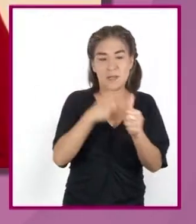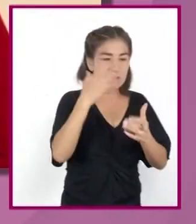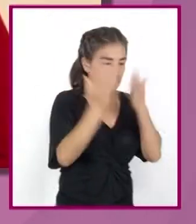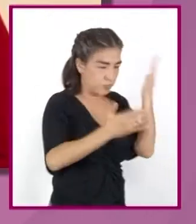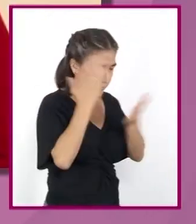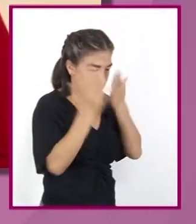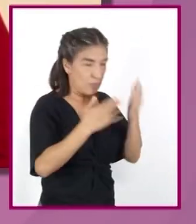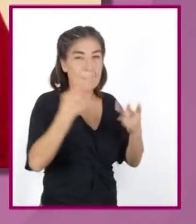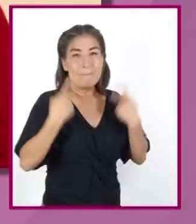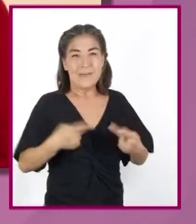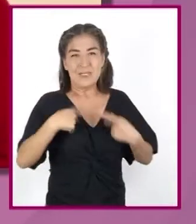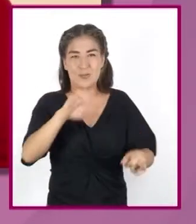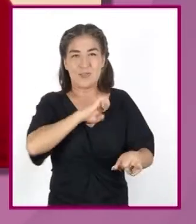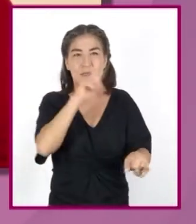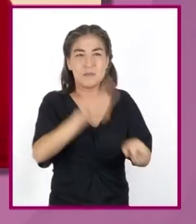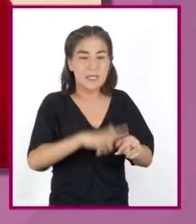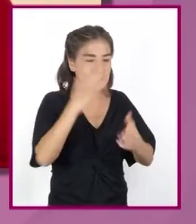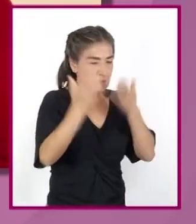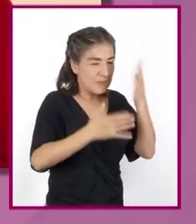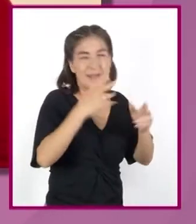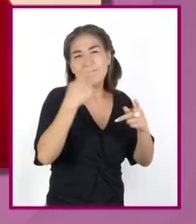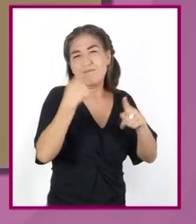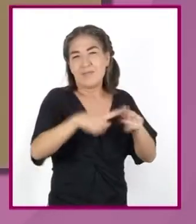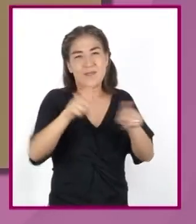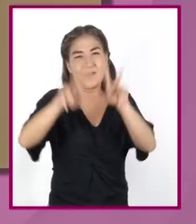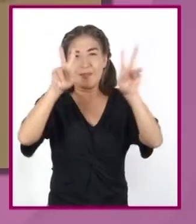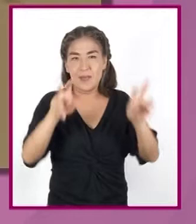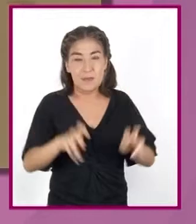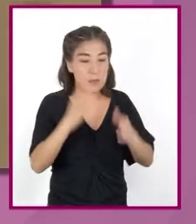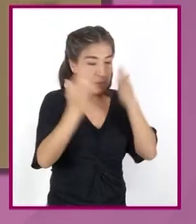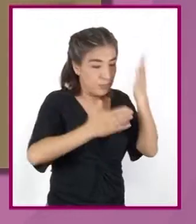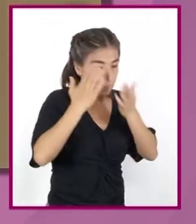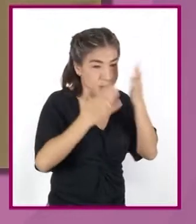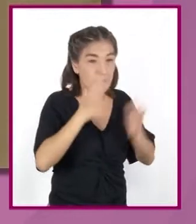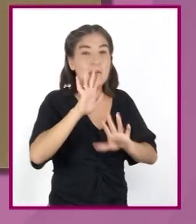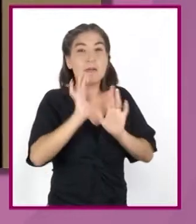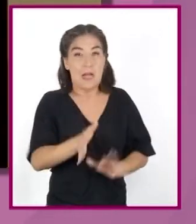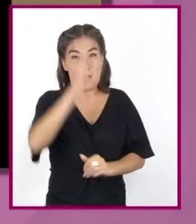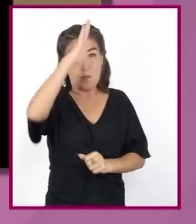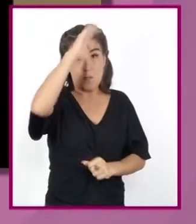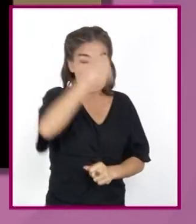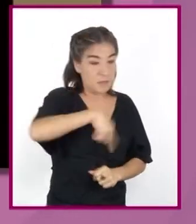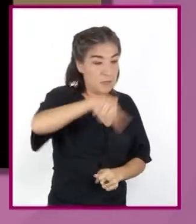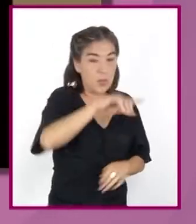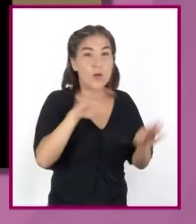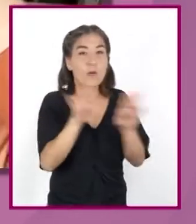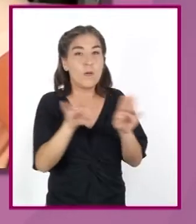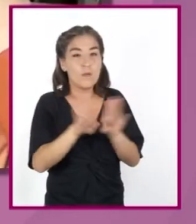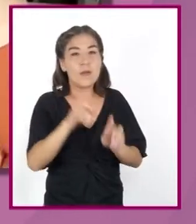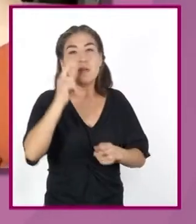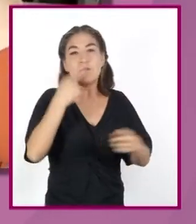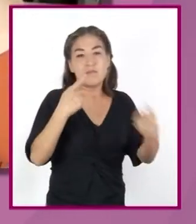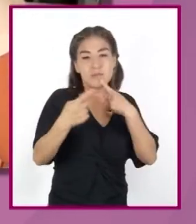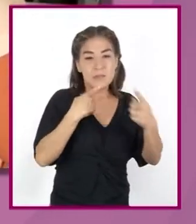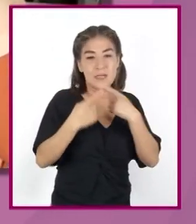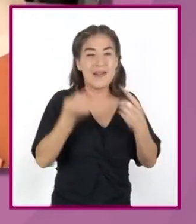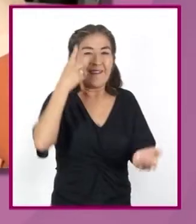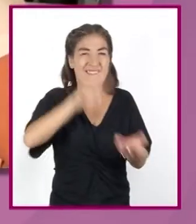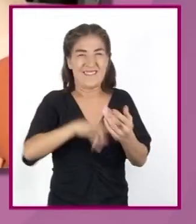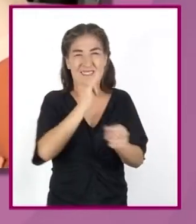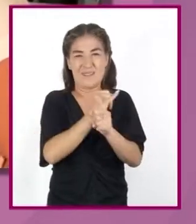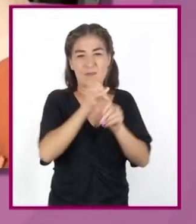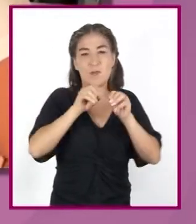por especialistas en los distintos temas. Y también nosotros vinculamos toda esta parte que viene de afuera de los generadores de la